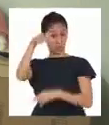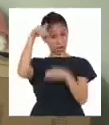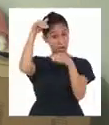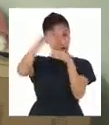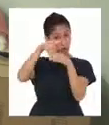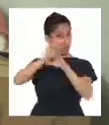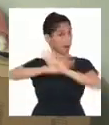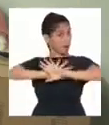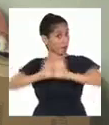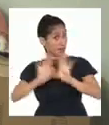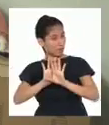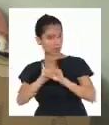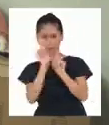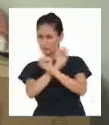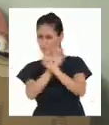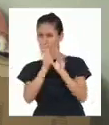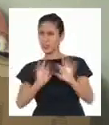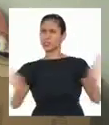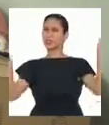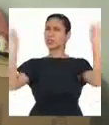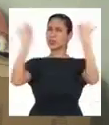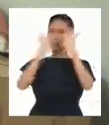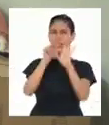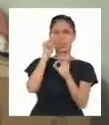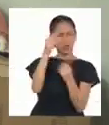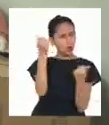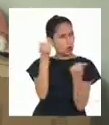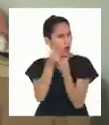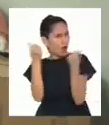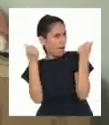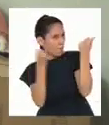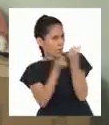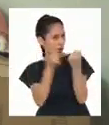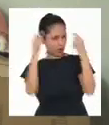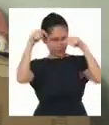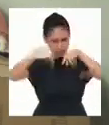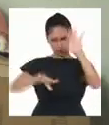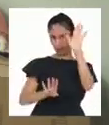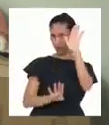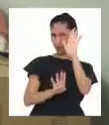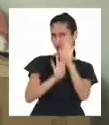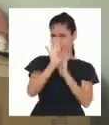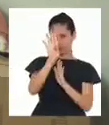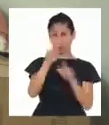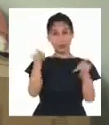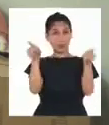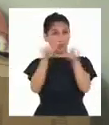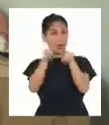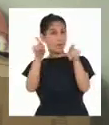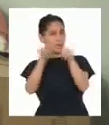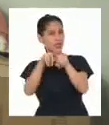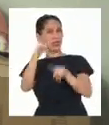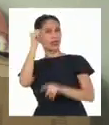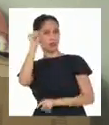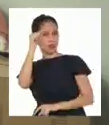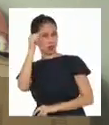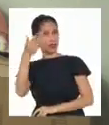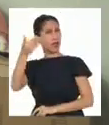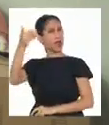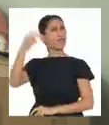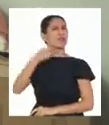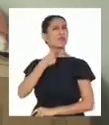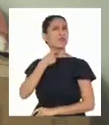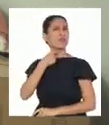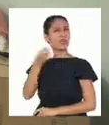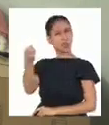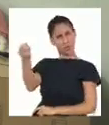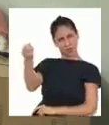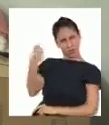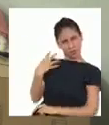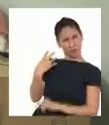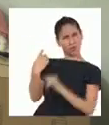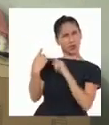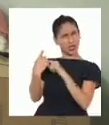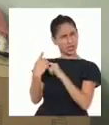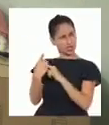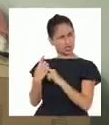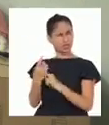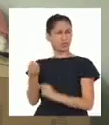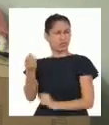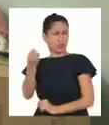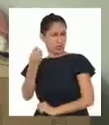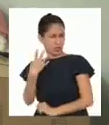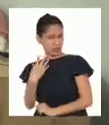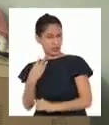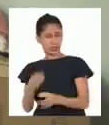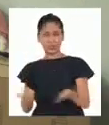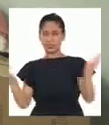sociedad. También recuerdo lo que me dijo mi abuela: darle importancia a ejercer este derecho, porque detrás de tu